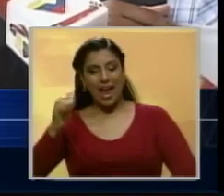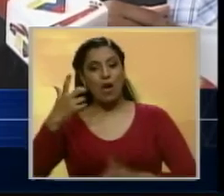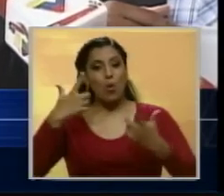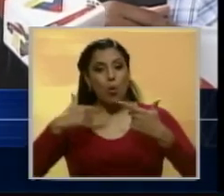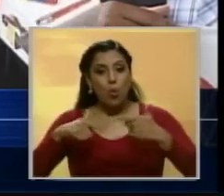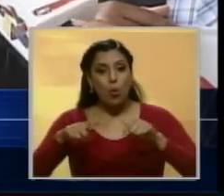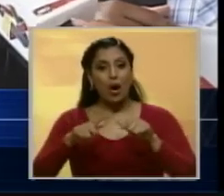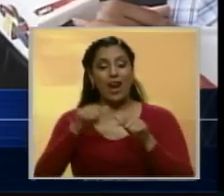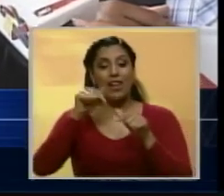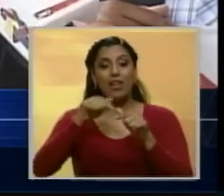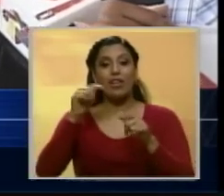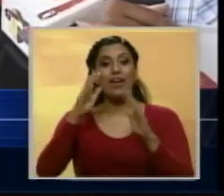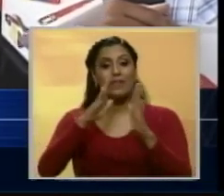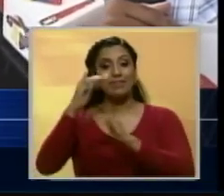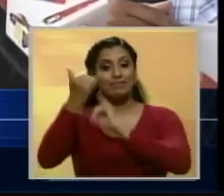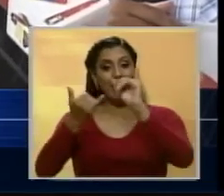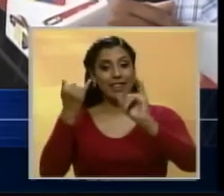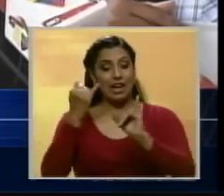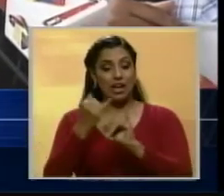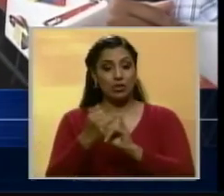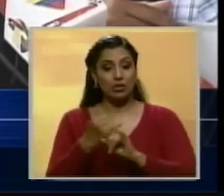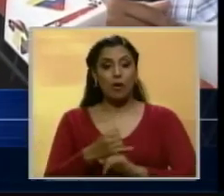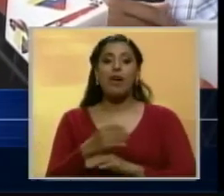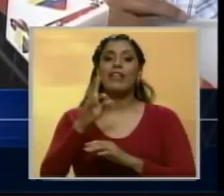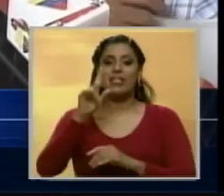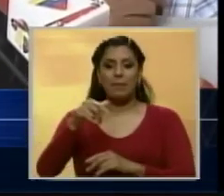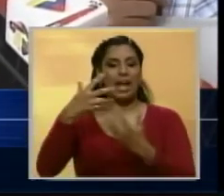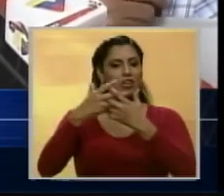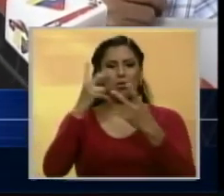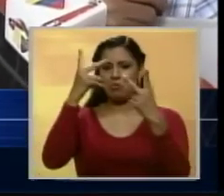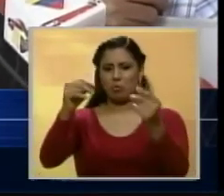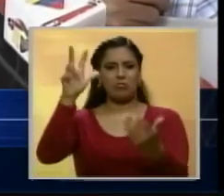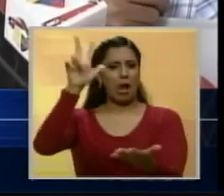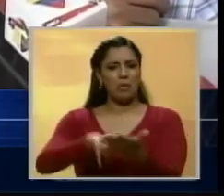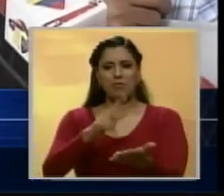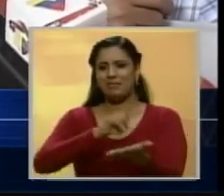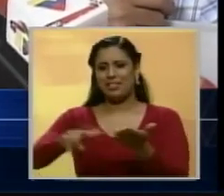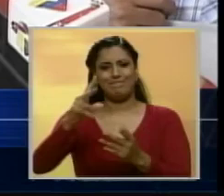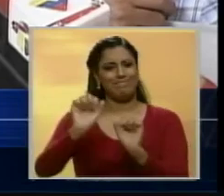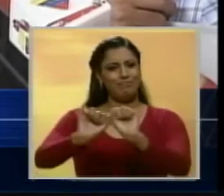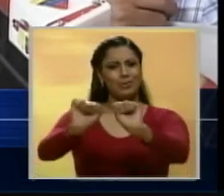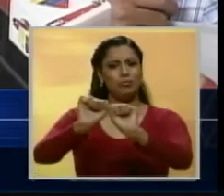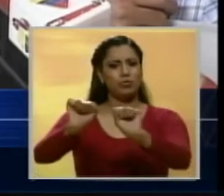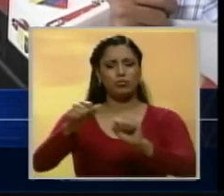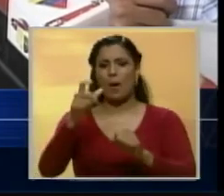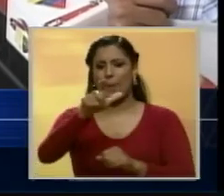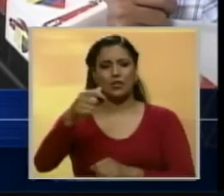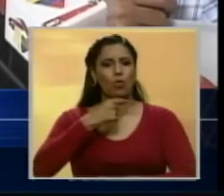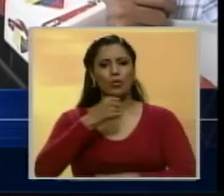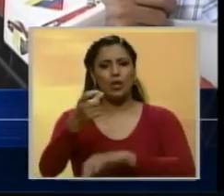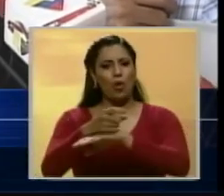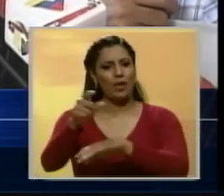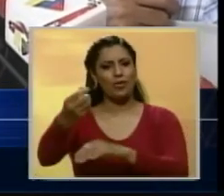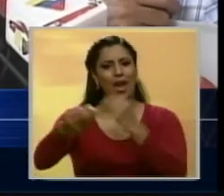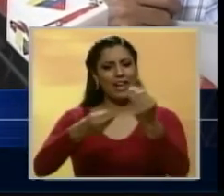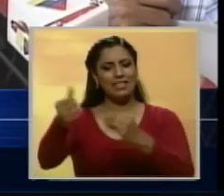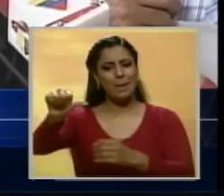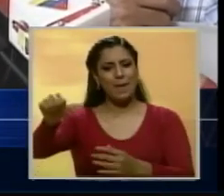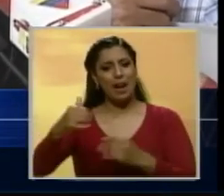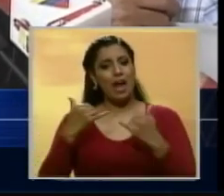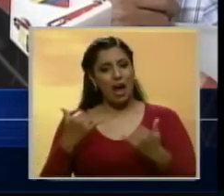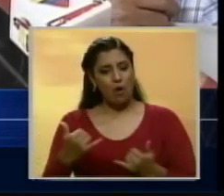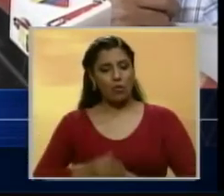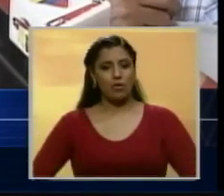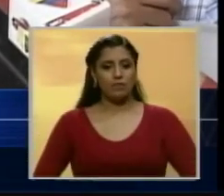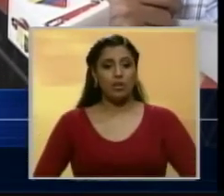eventos contemplados en la agenda internacional, de igual manera se han puesto todo tipo de obstáculos para evitar darnos